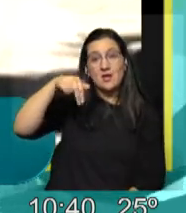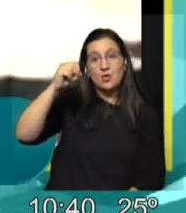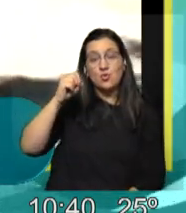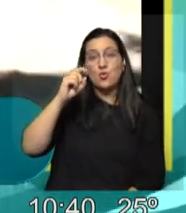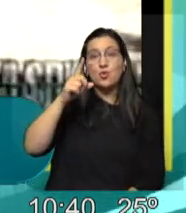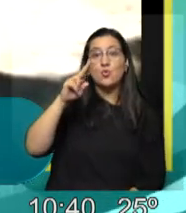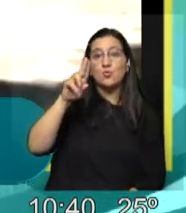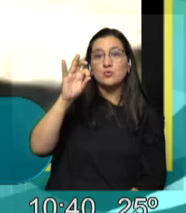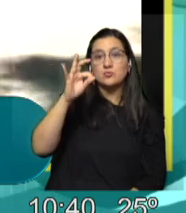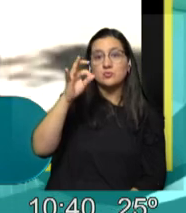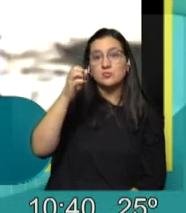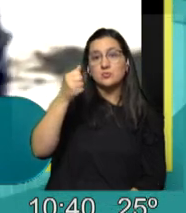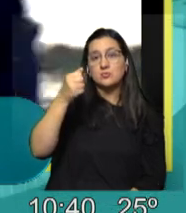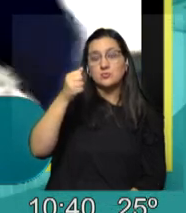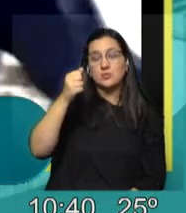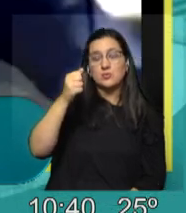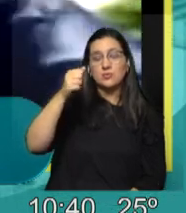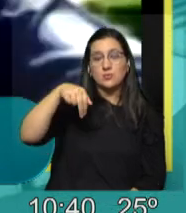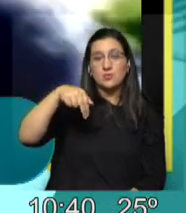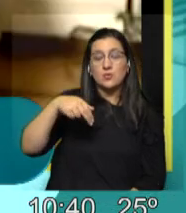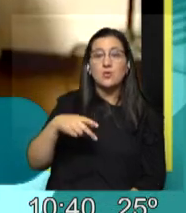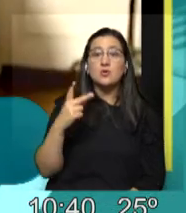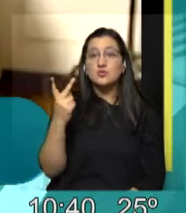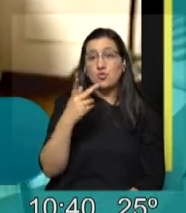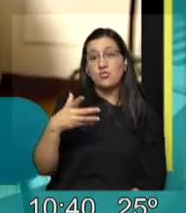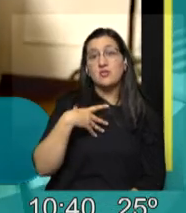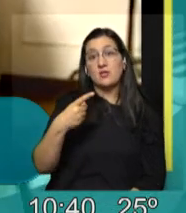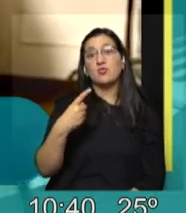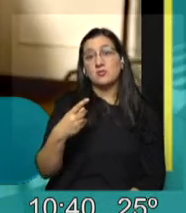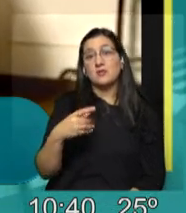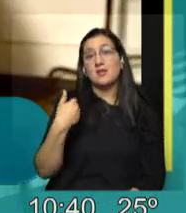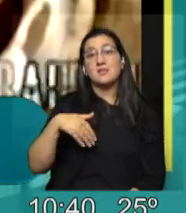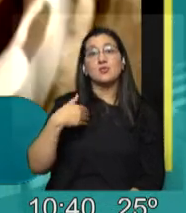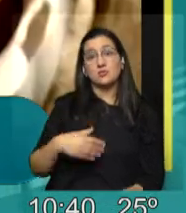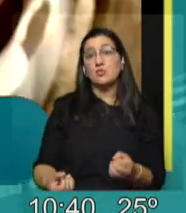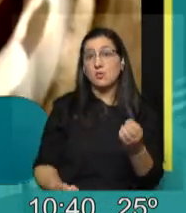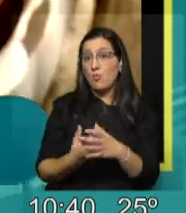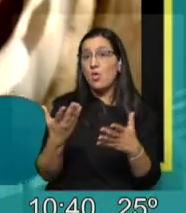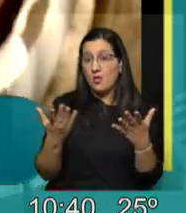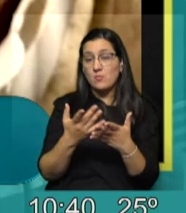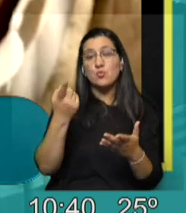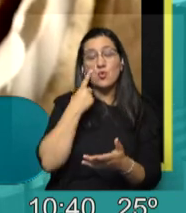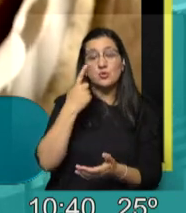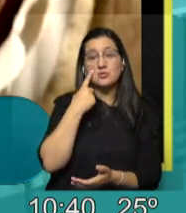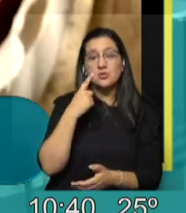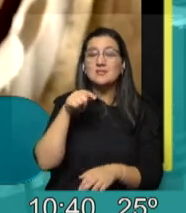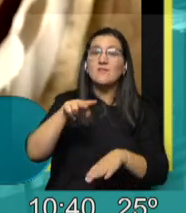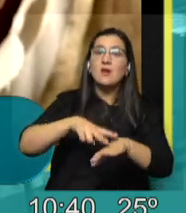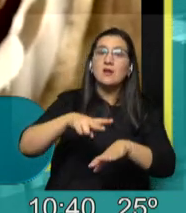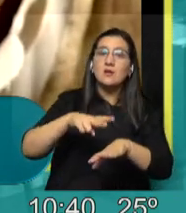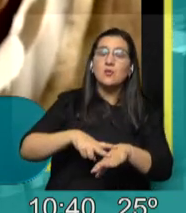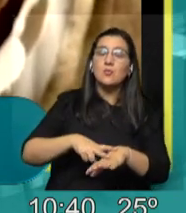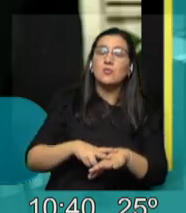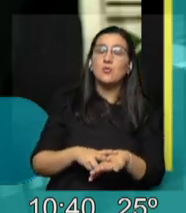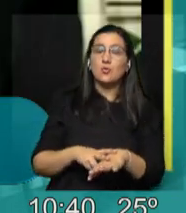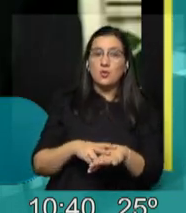Gastón Duprat, los dos directores de cine argentinos que están de moda en estos tiempos. Fue la que recomendó él, sí. ¿No?